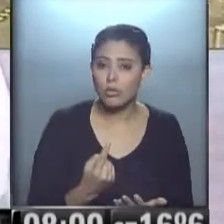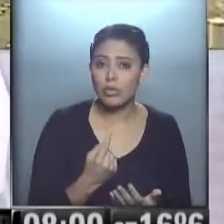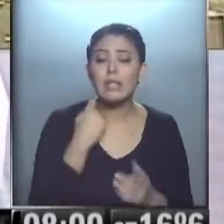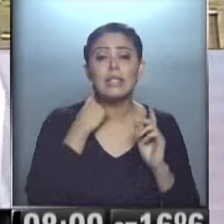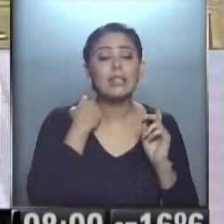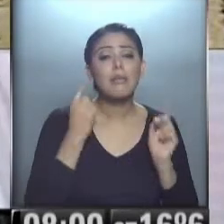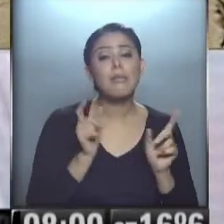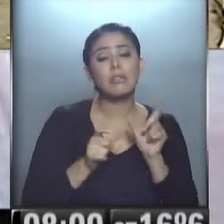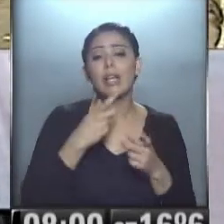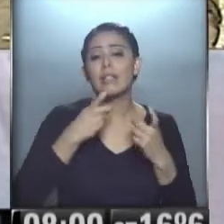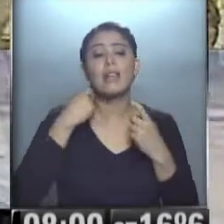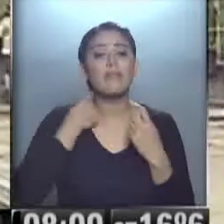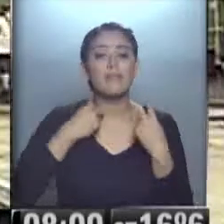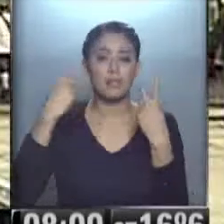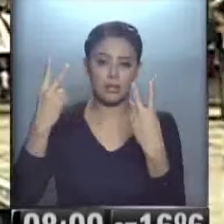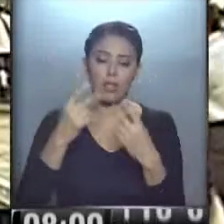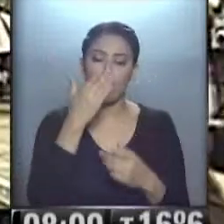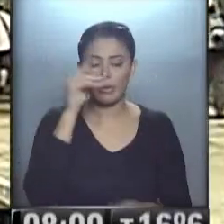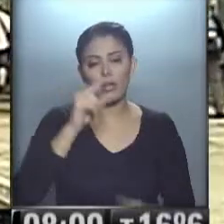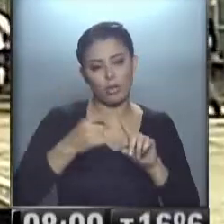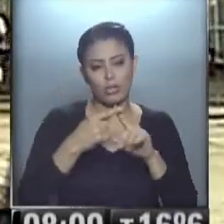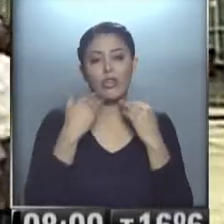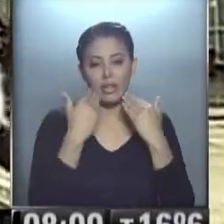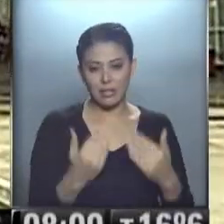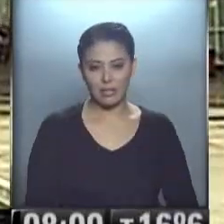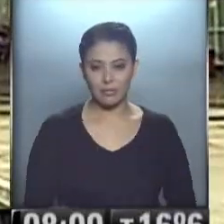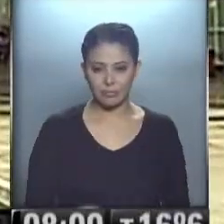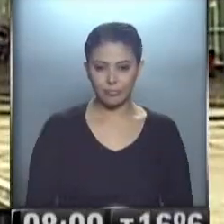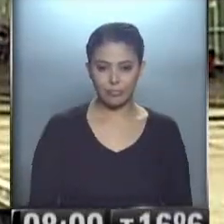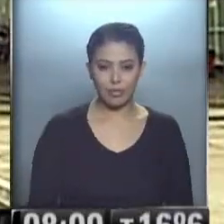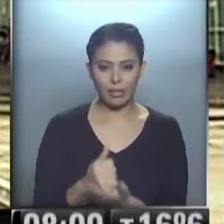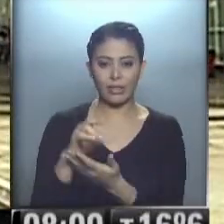aquellas personas que viajan en el día de hoy volvemos en un rato gracias como no